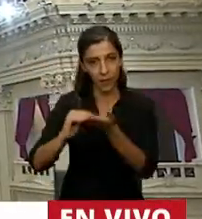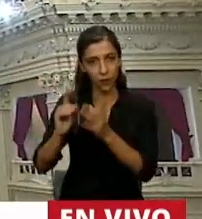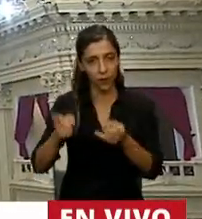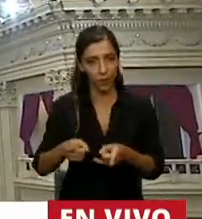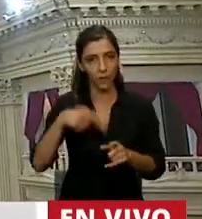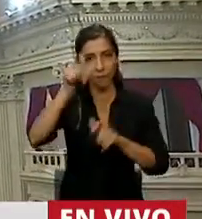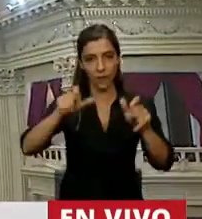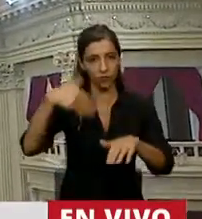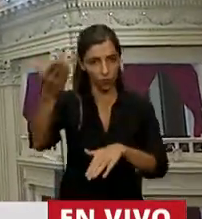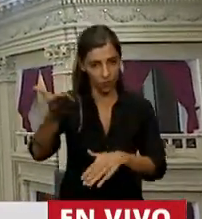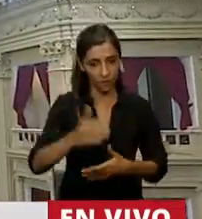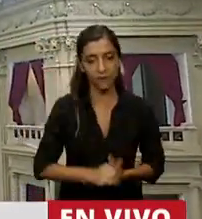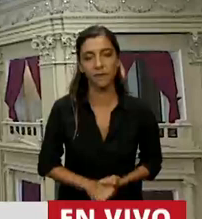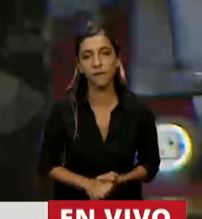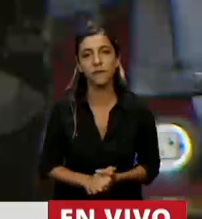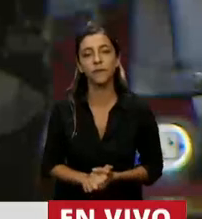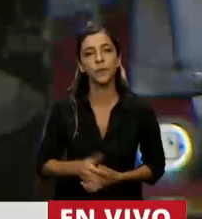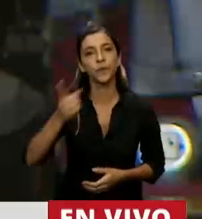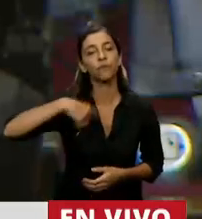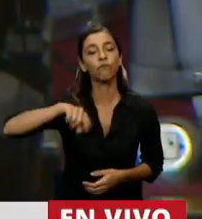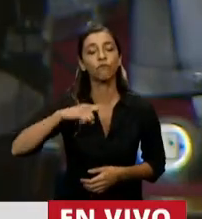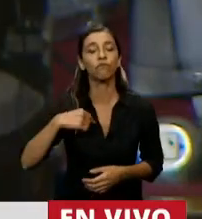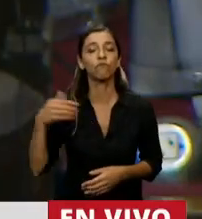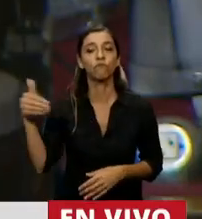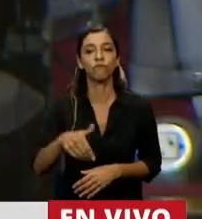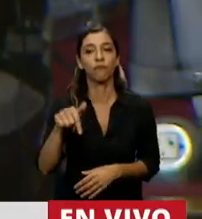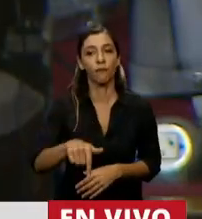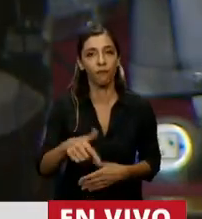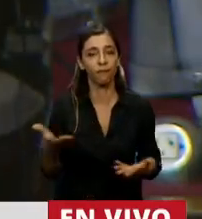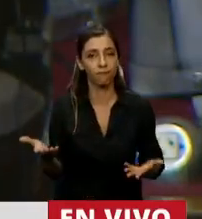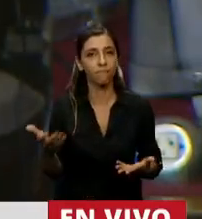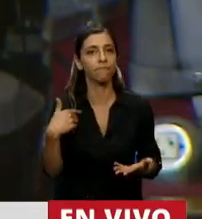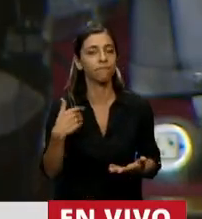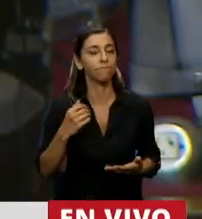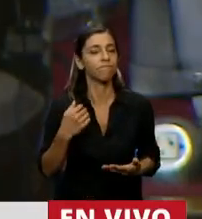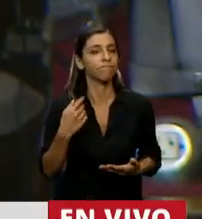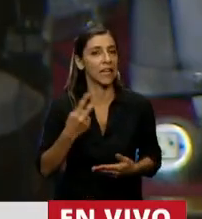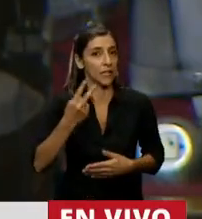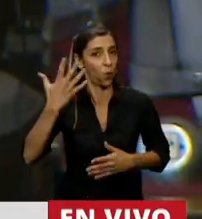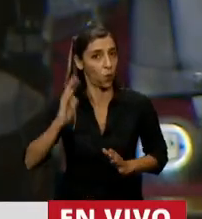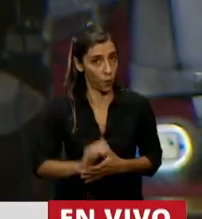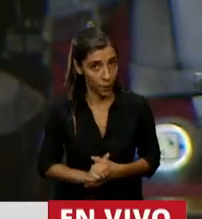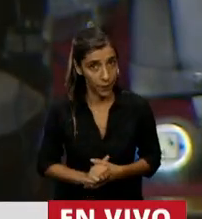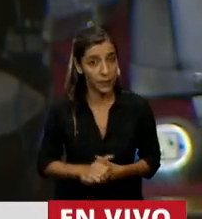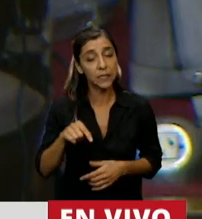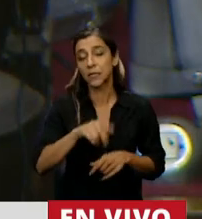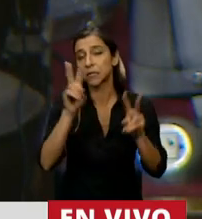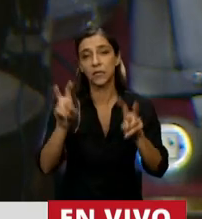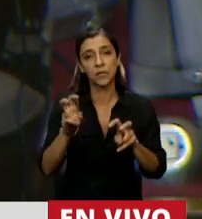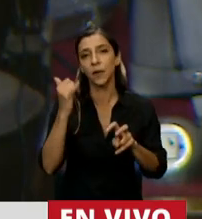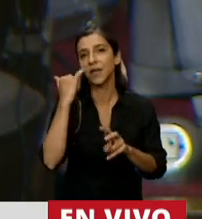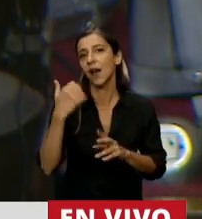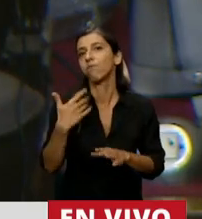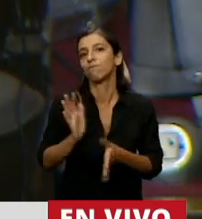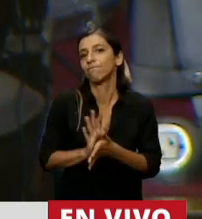que está afuera. Nos encontramos en este recinto por segunda vez para tratar un tema que ya es